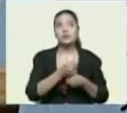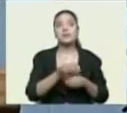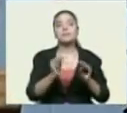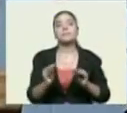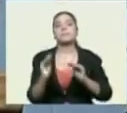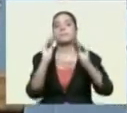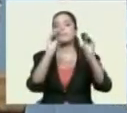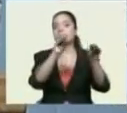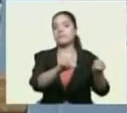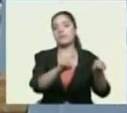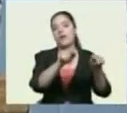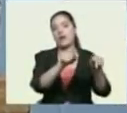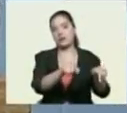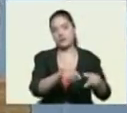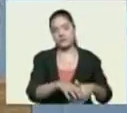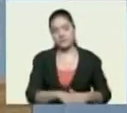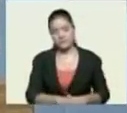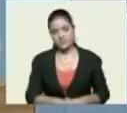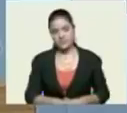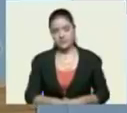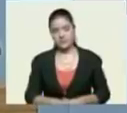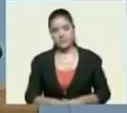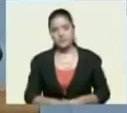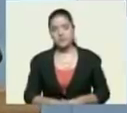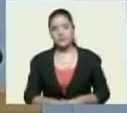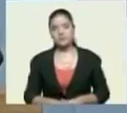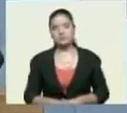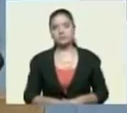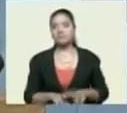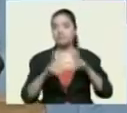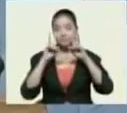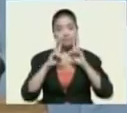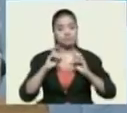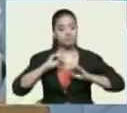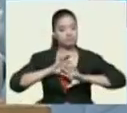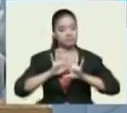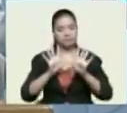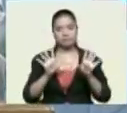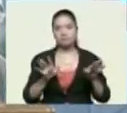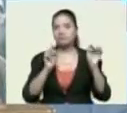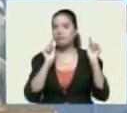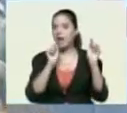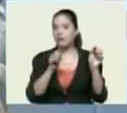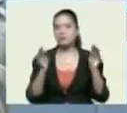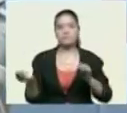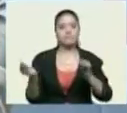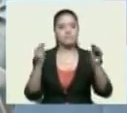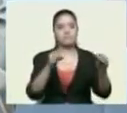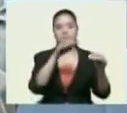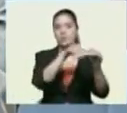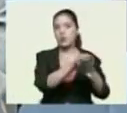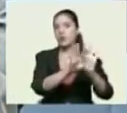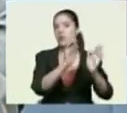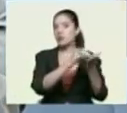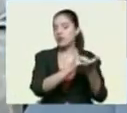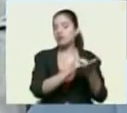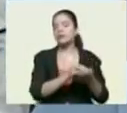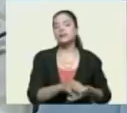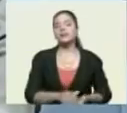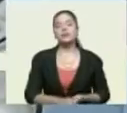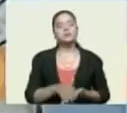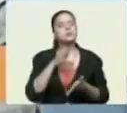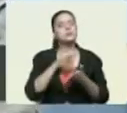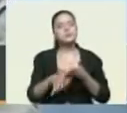colocado de manera transparente allí, como dijimos,